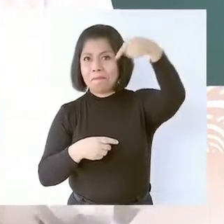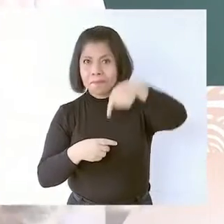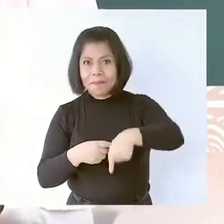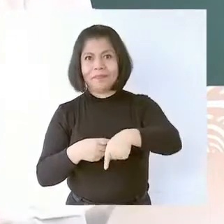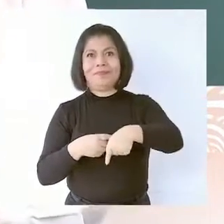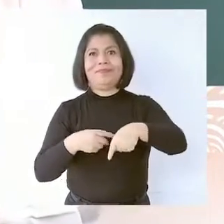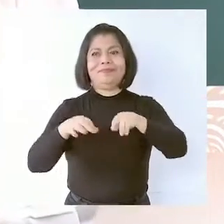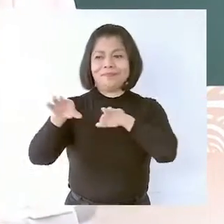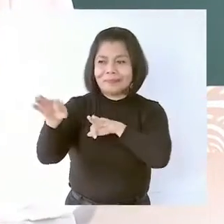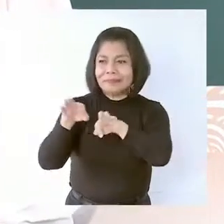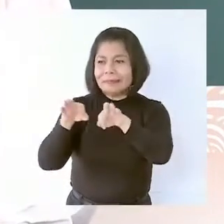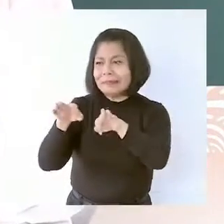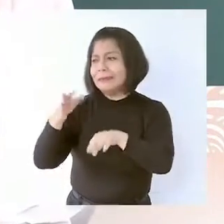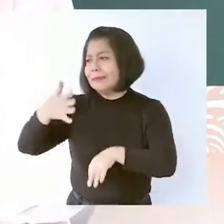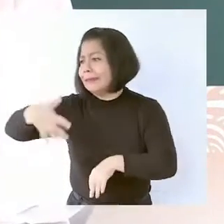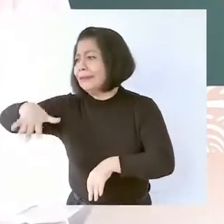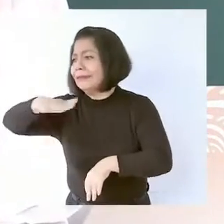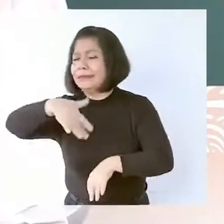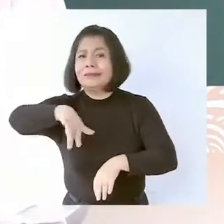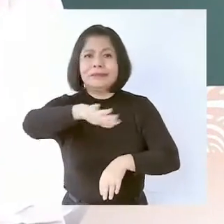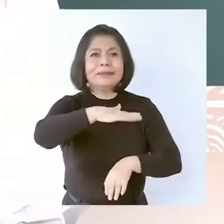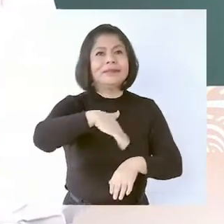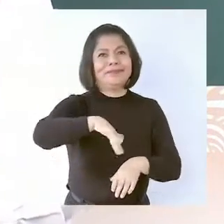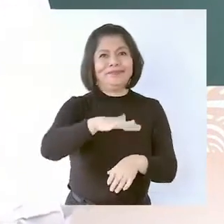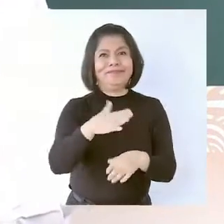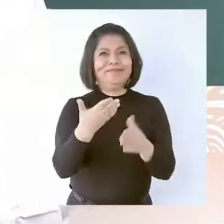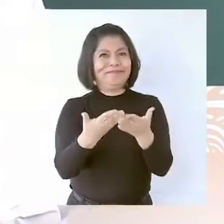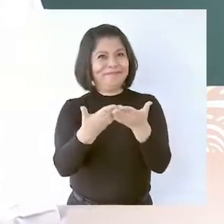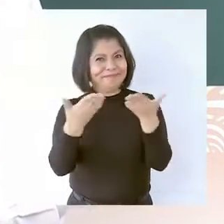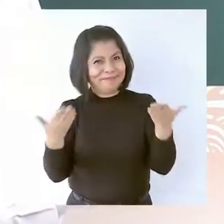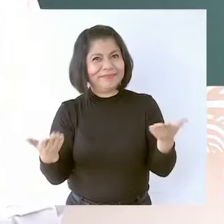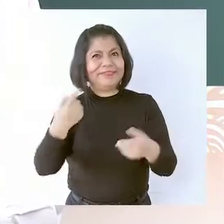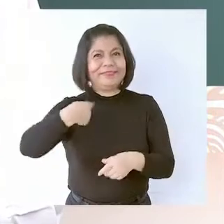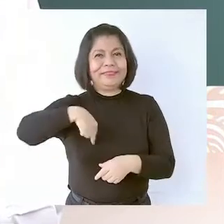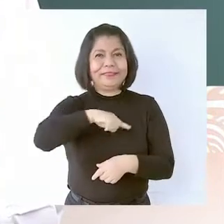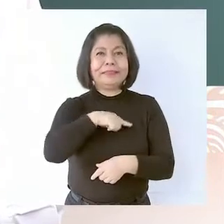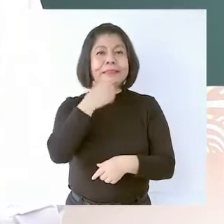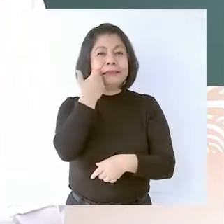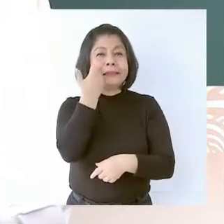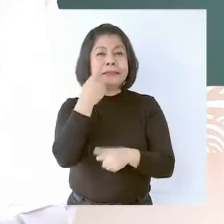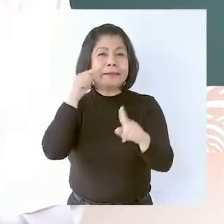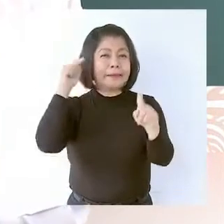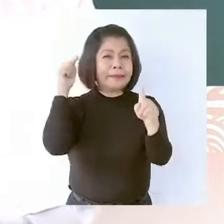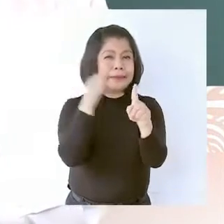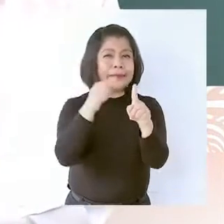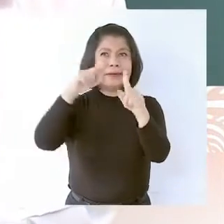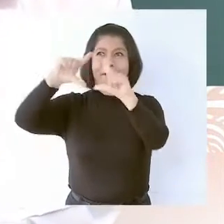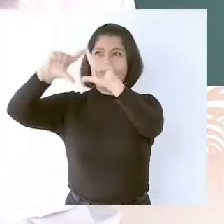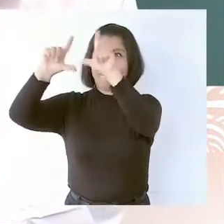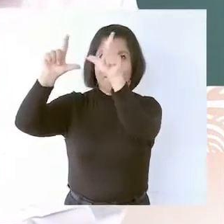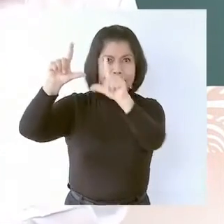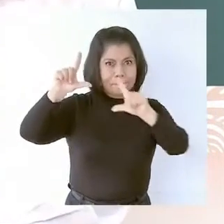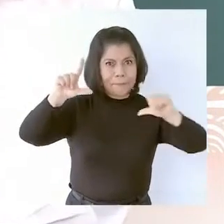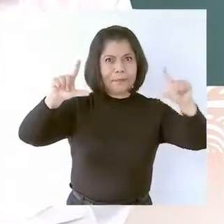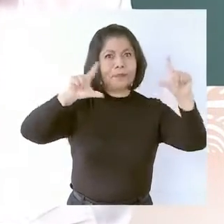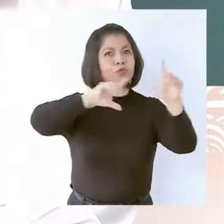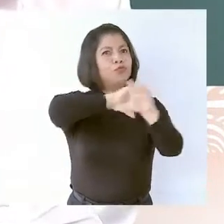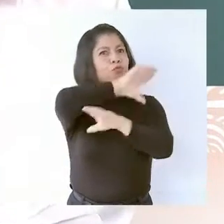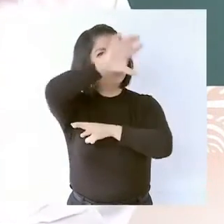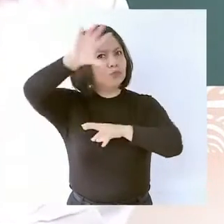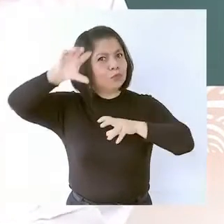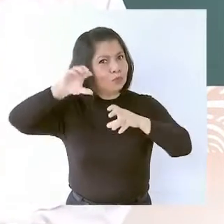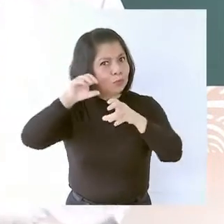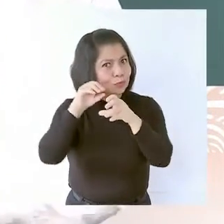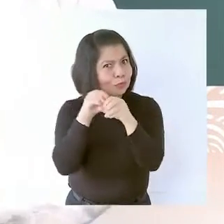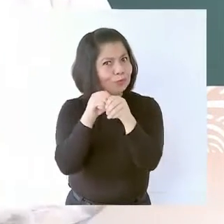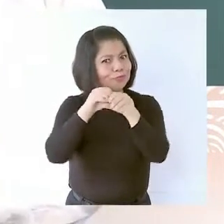que queremos pues es crecer parejos, y eso lo están entendiendo los habitantes del centro y del norte del